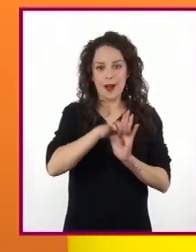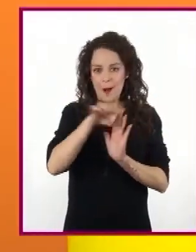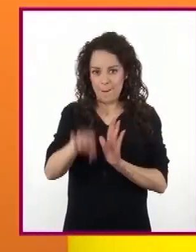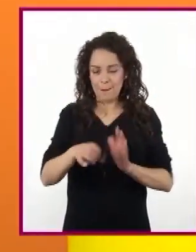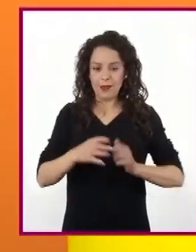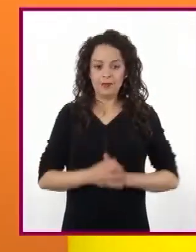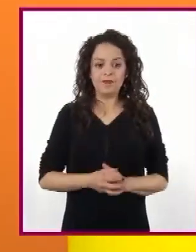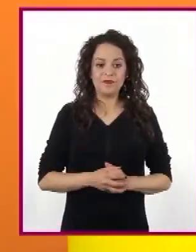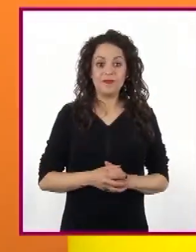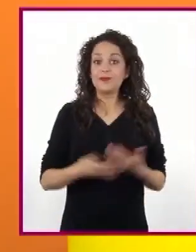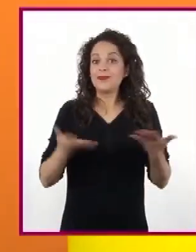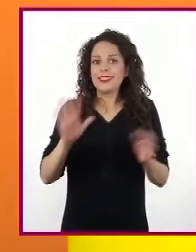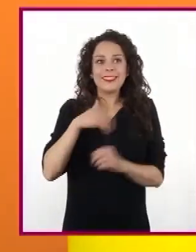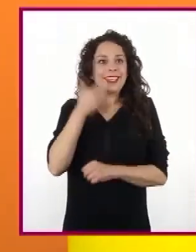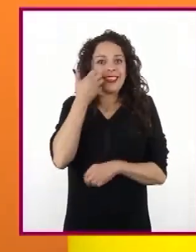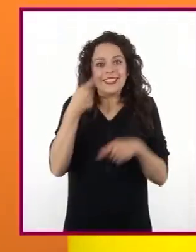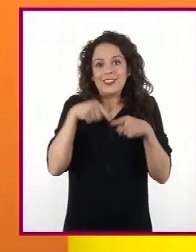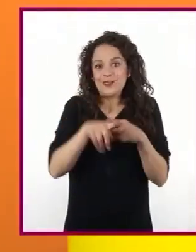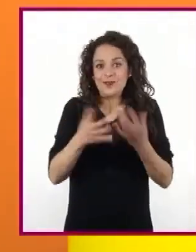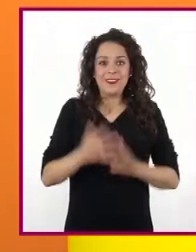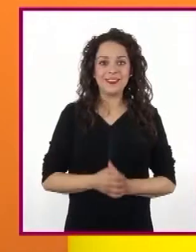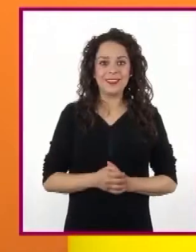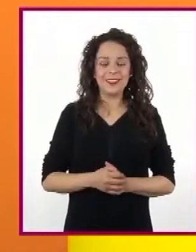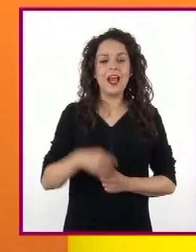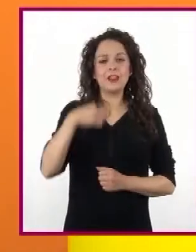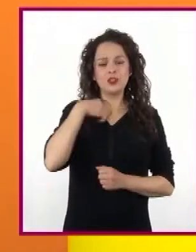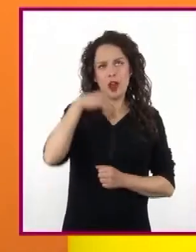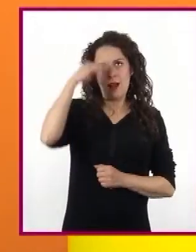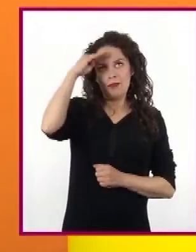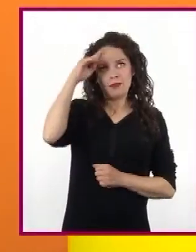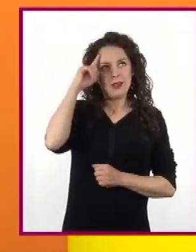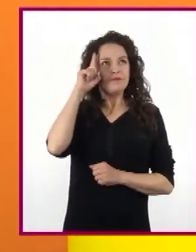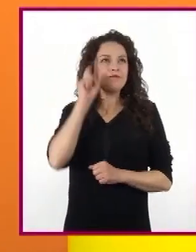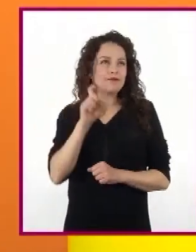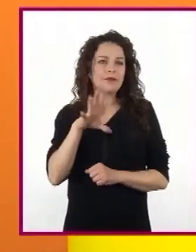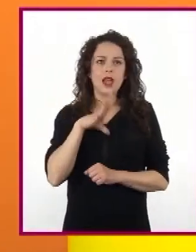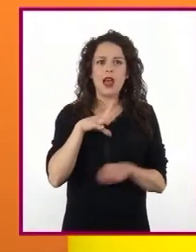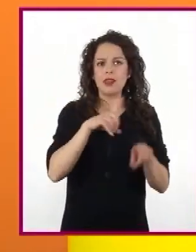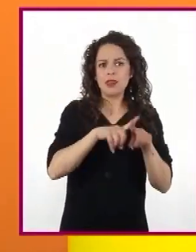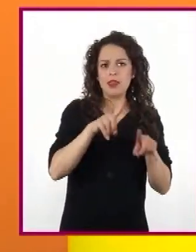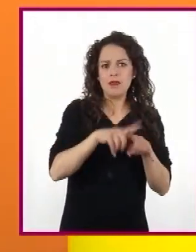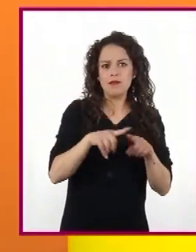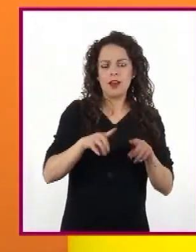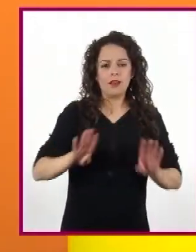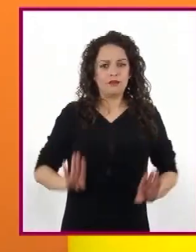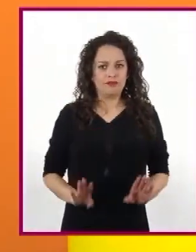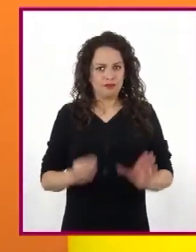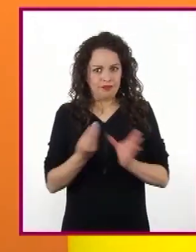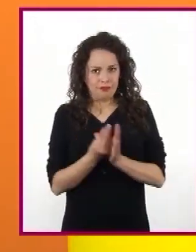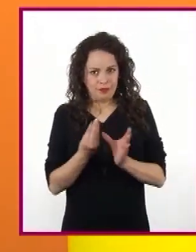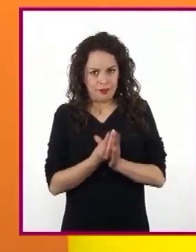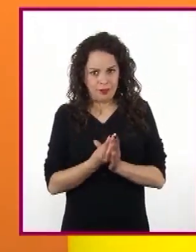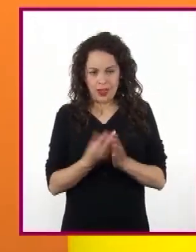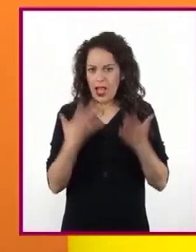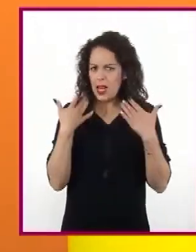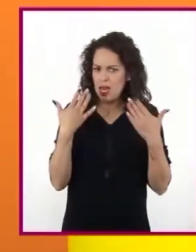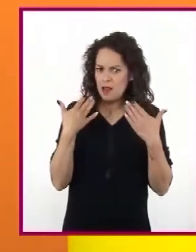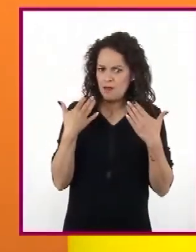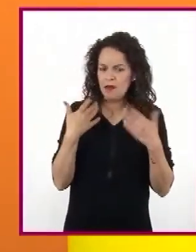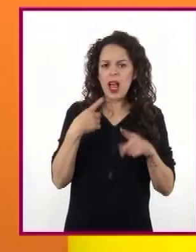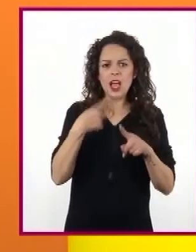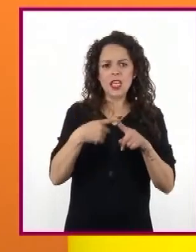Uy, ya quiero iniciar, porque me he preguntado, ¿existen diferentes tipos de climas? ¿Y quién propuso